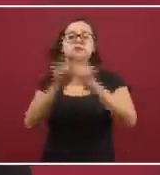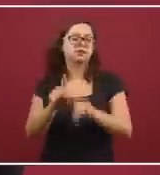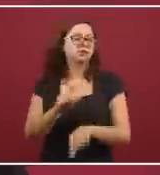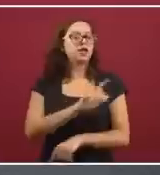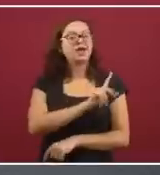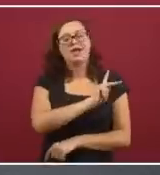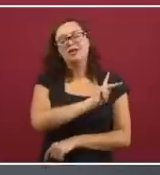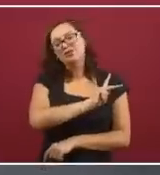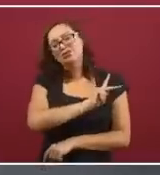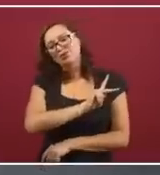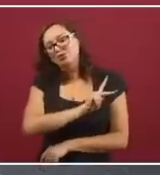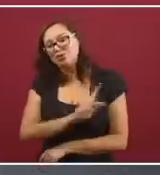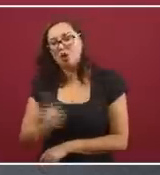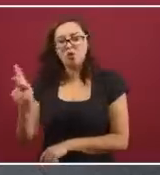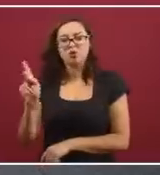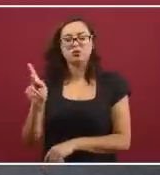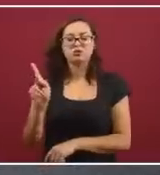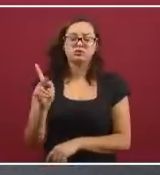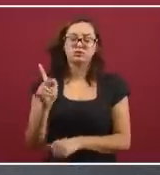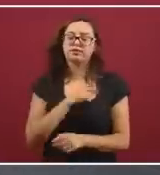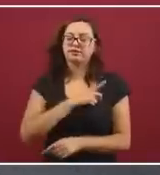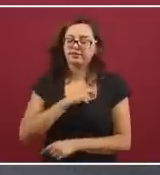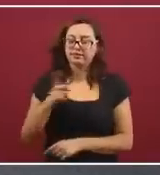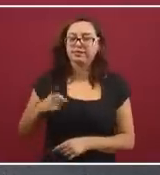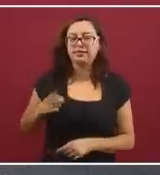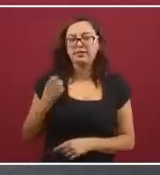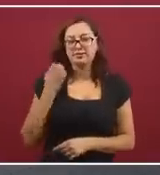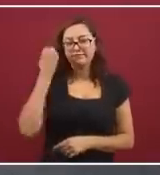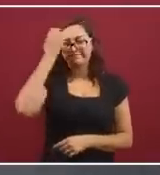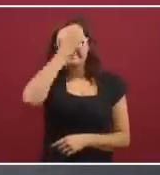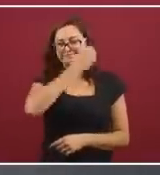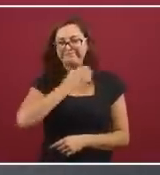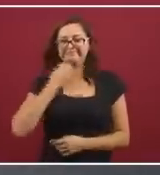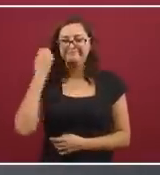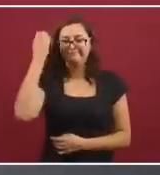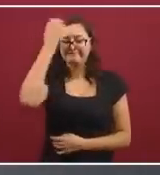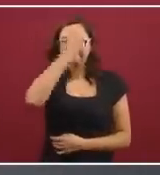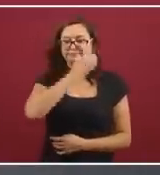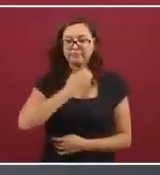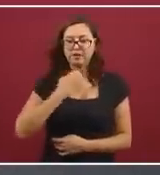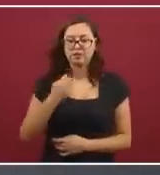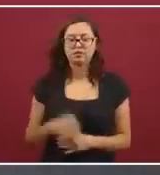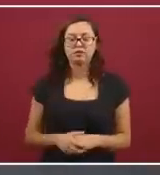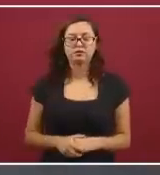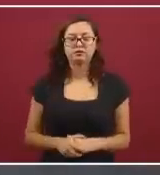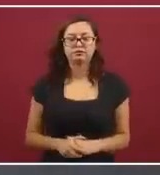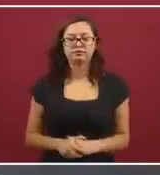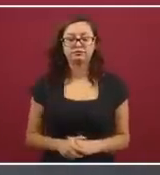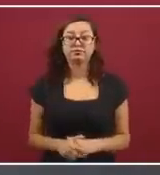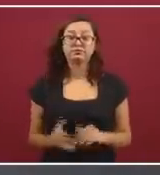no nada más es a la policía federal entonces